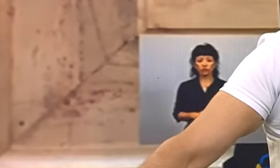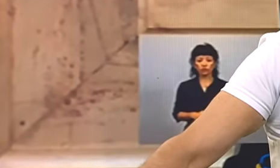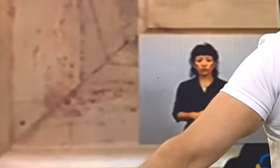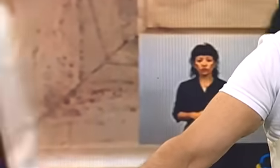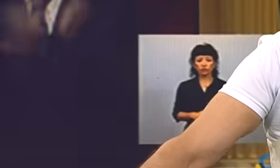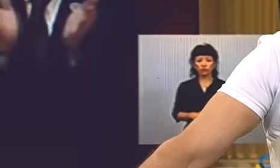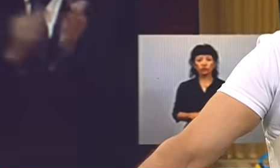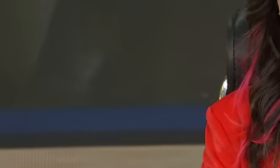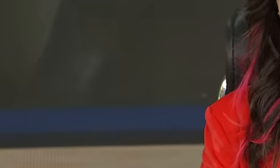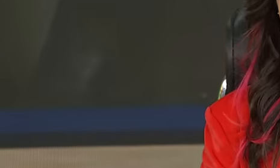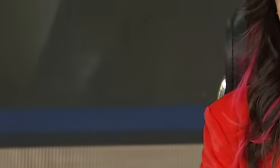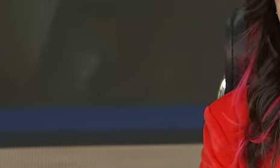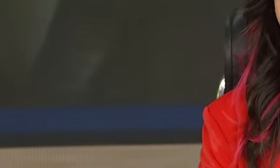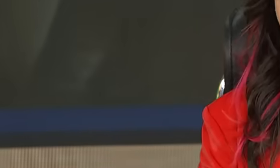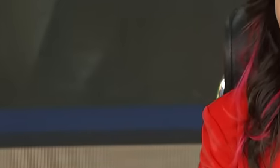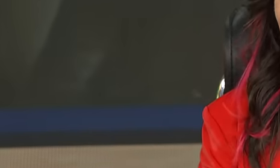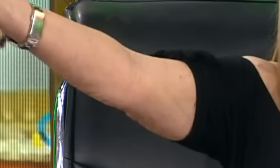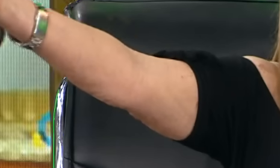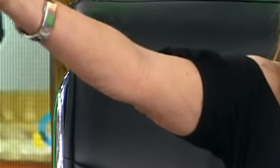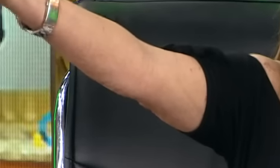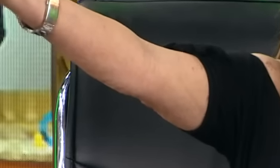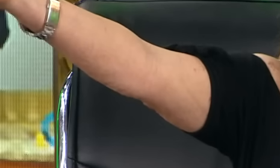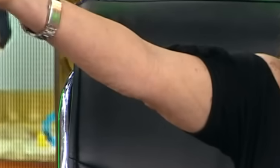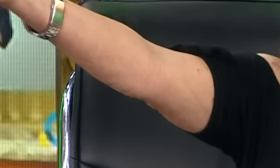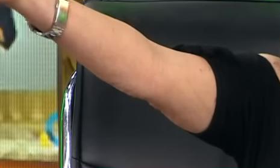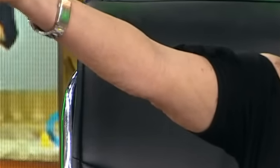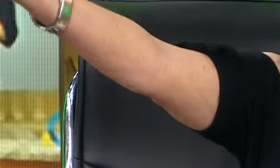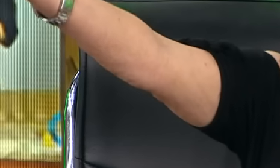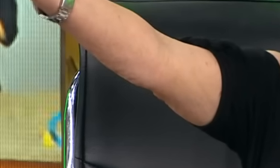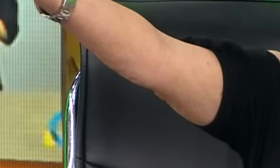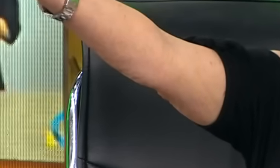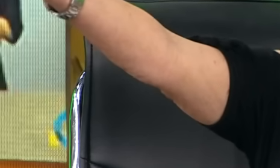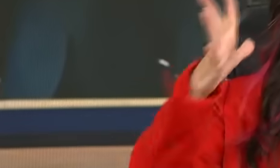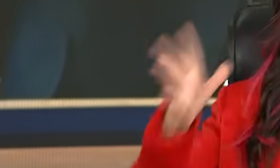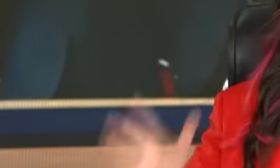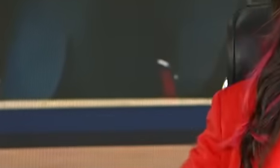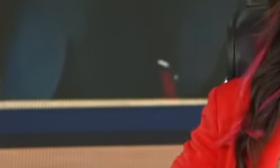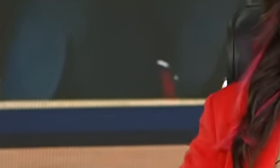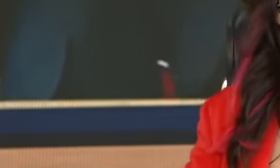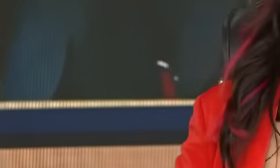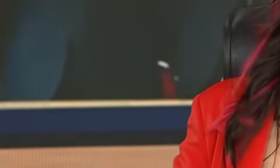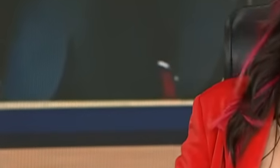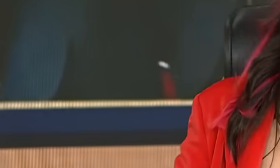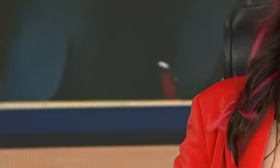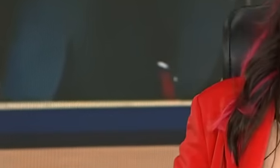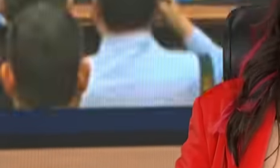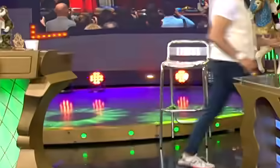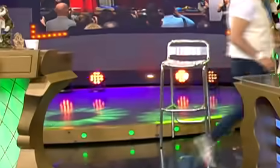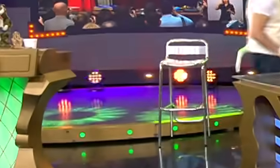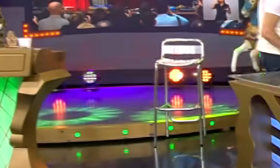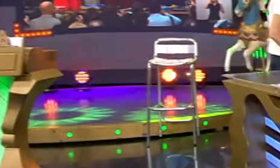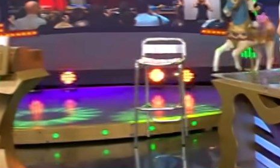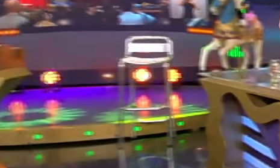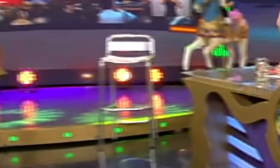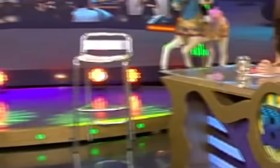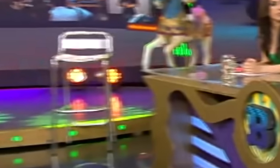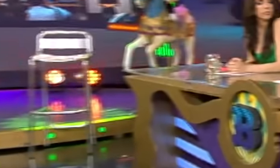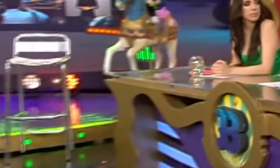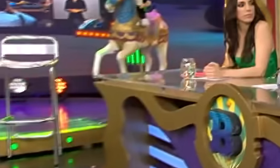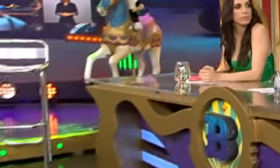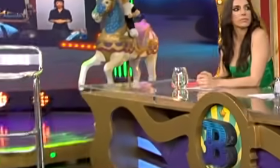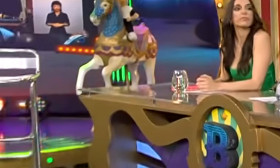ajustaron. Tu ministerio voló. No, el tema. No soy el tema, yo. Es verdad. Vamos a hablar de mi ley y de la gente, estamos